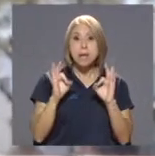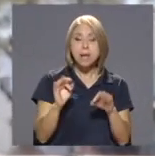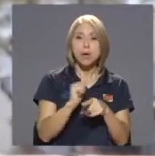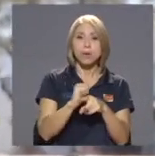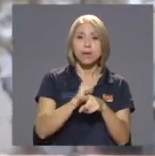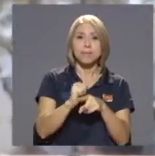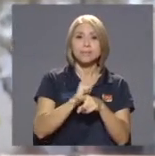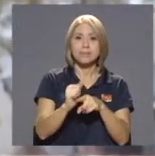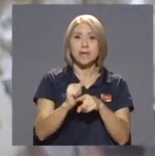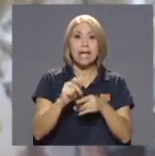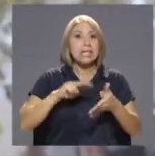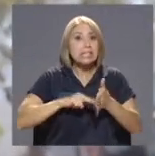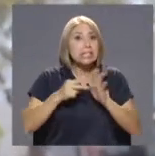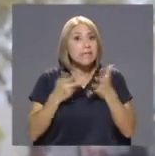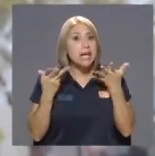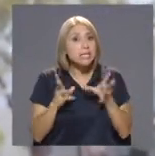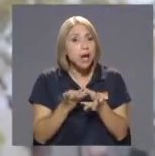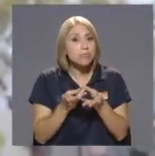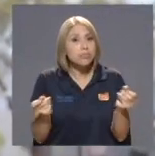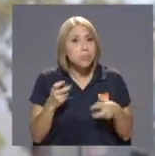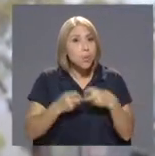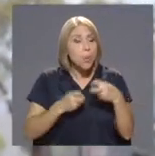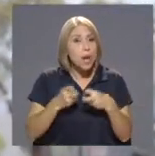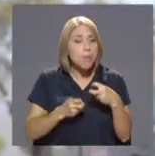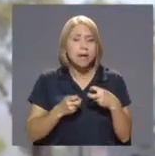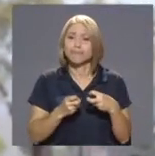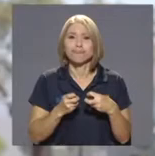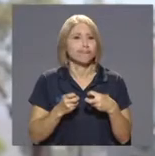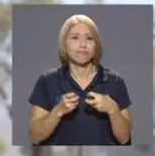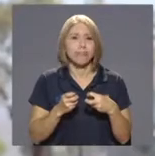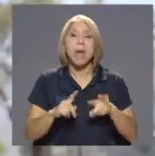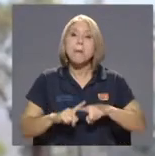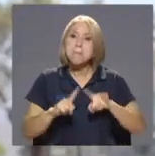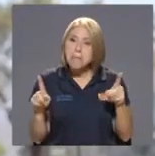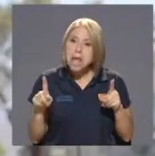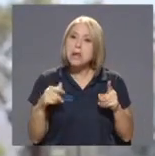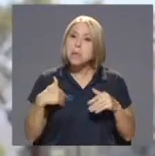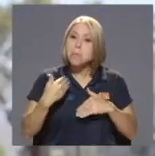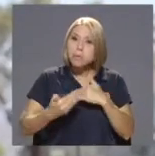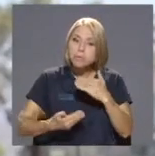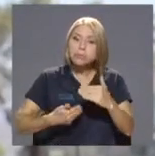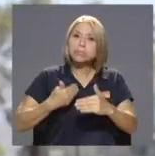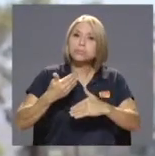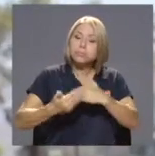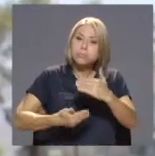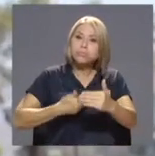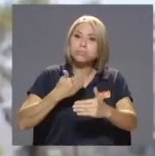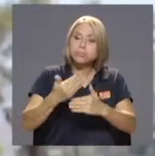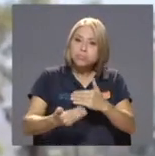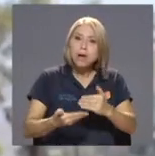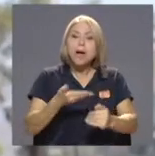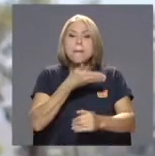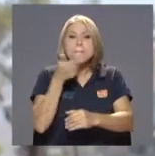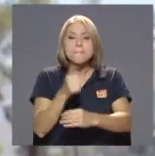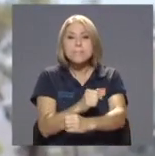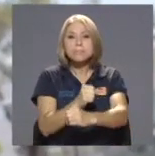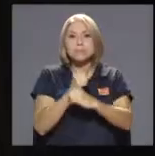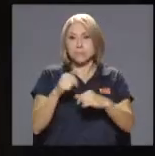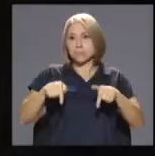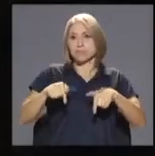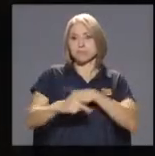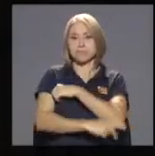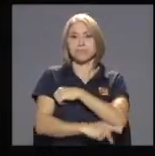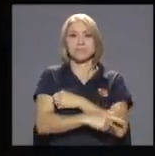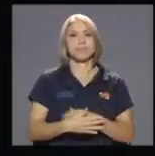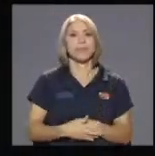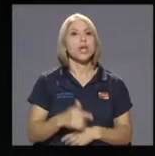que exactamente estén solucionando el problema grave que tenemos, pero vamos en camino a una mejor seguridad en este país. Creo